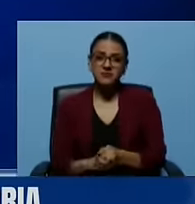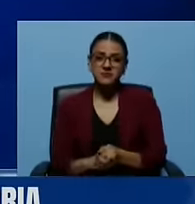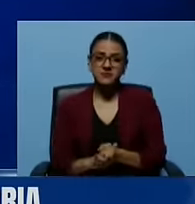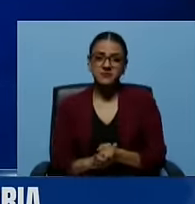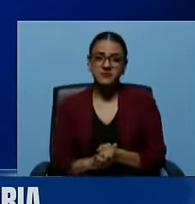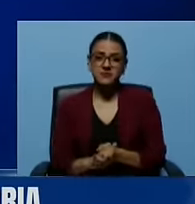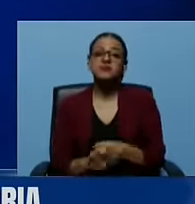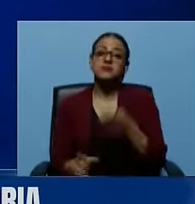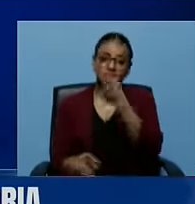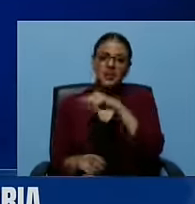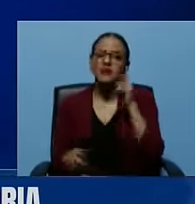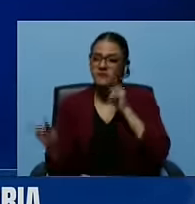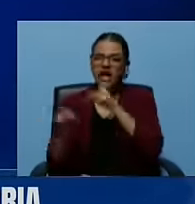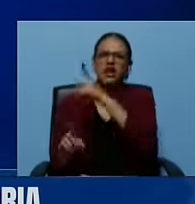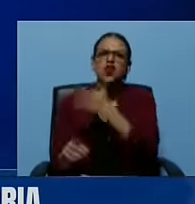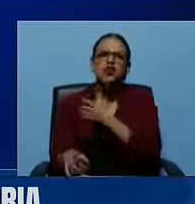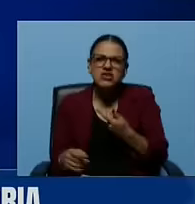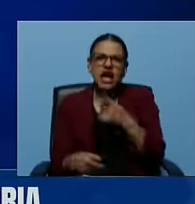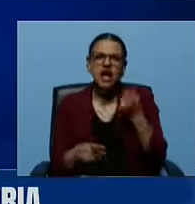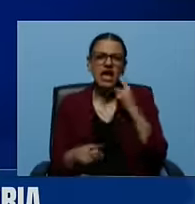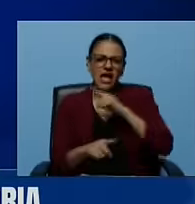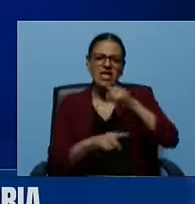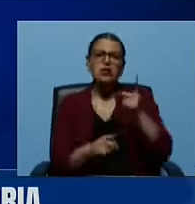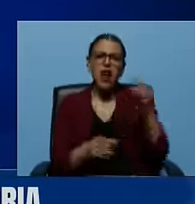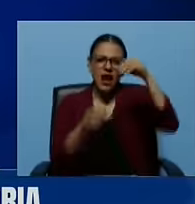Esa es la gente que pretendía dirigir este país.